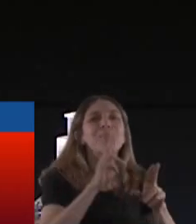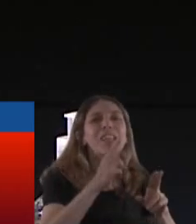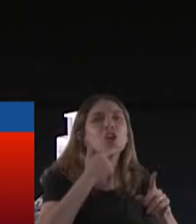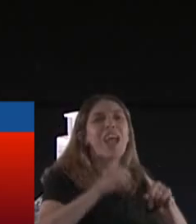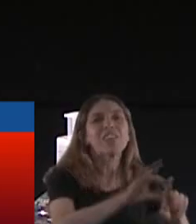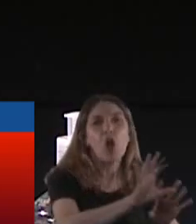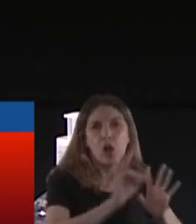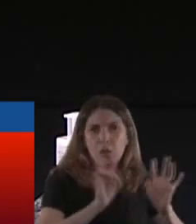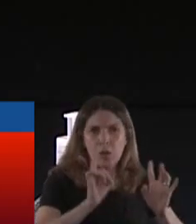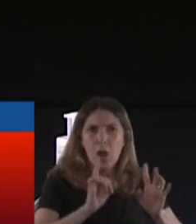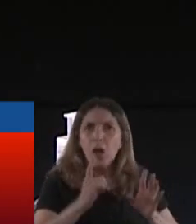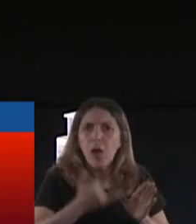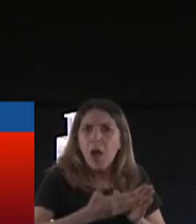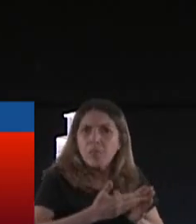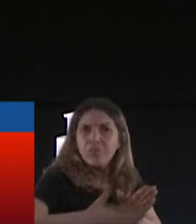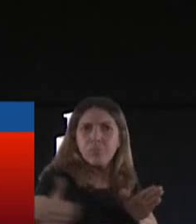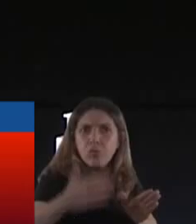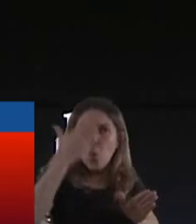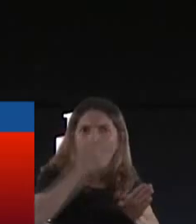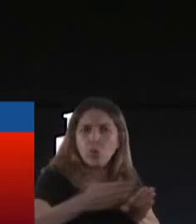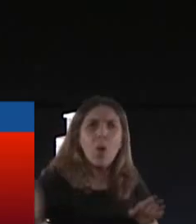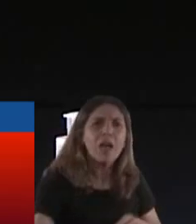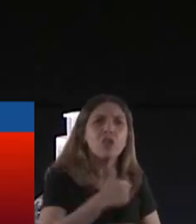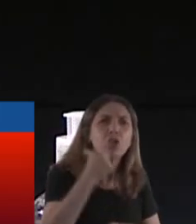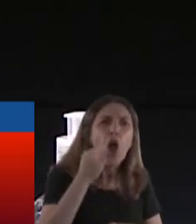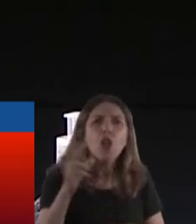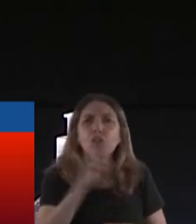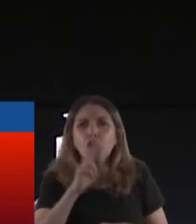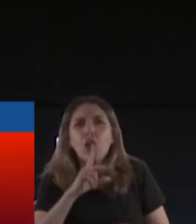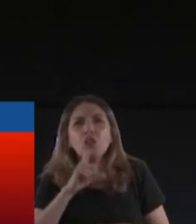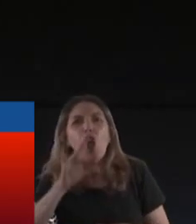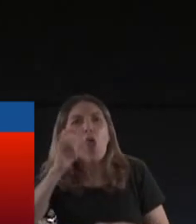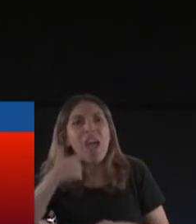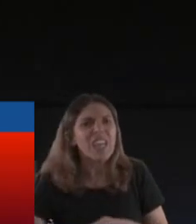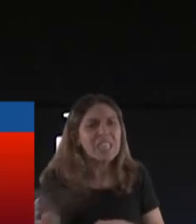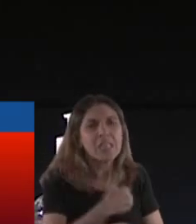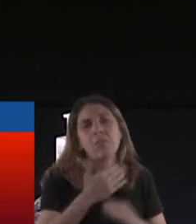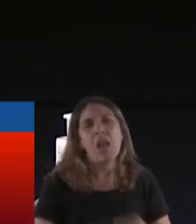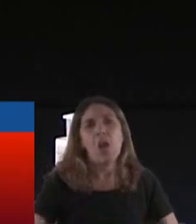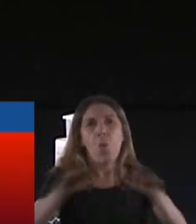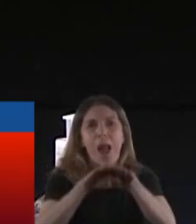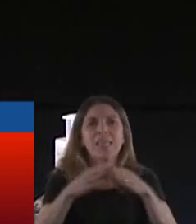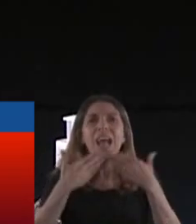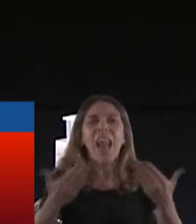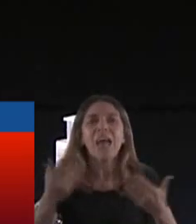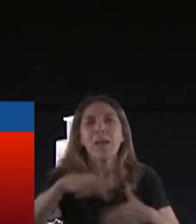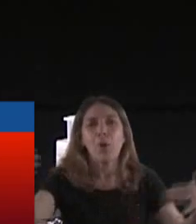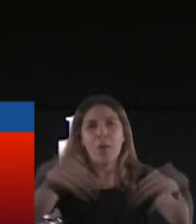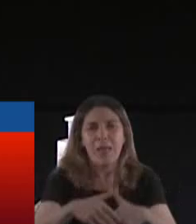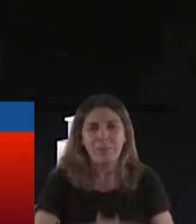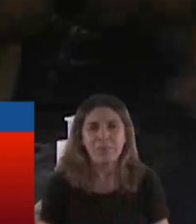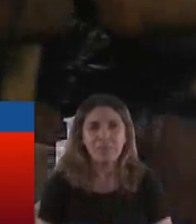nuevo tiempo donde todos y todas y todes seamos iguales. Gracias por estar aquí.